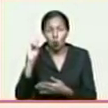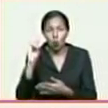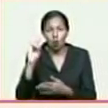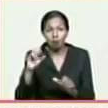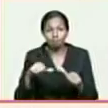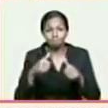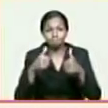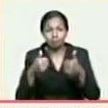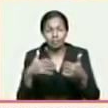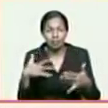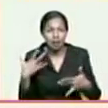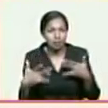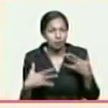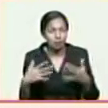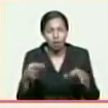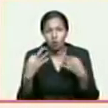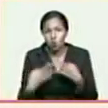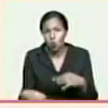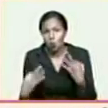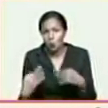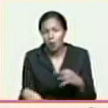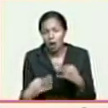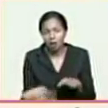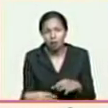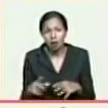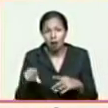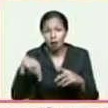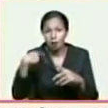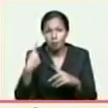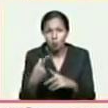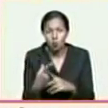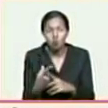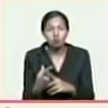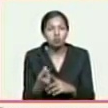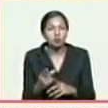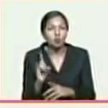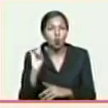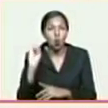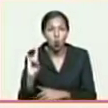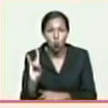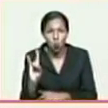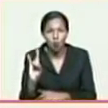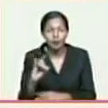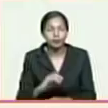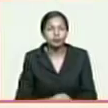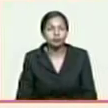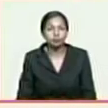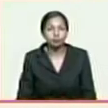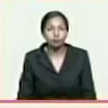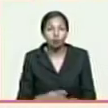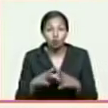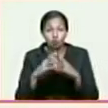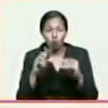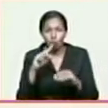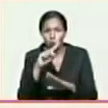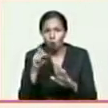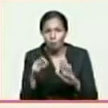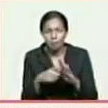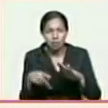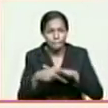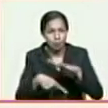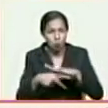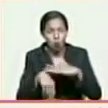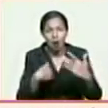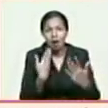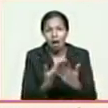Repito, se reanudarán las actividades académicas, las actividades escolares en todos los niveles de educación el